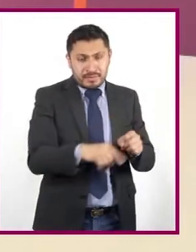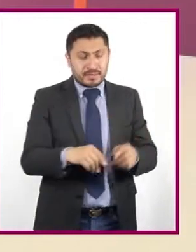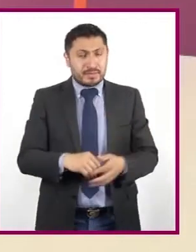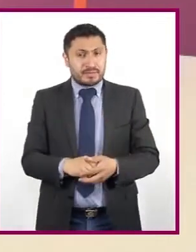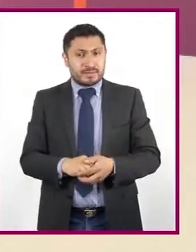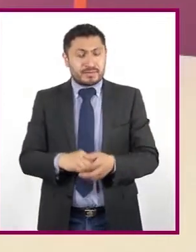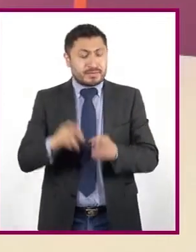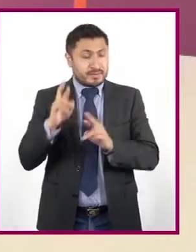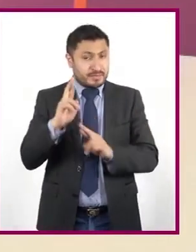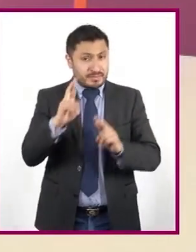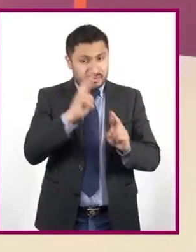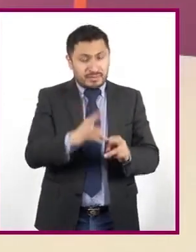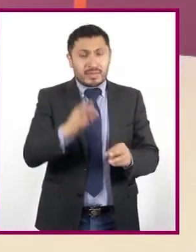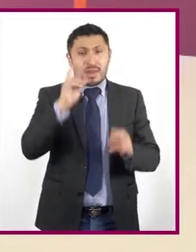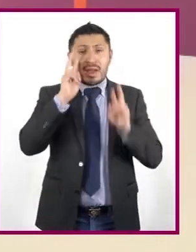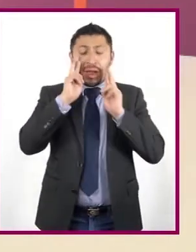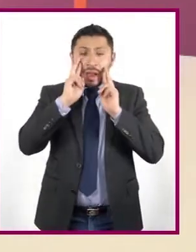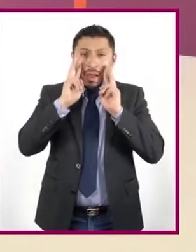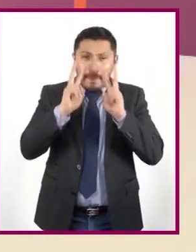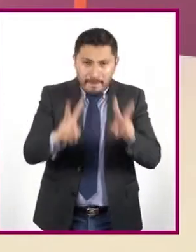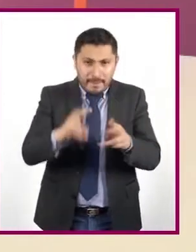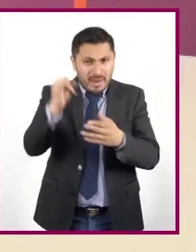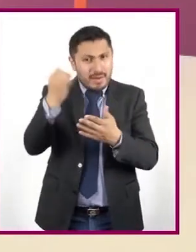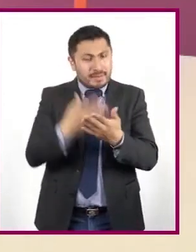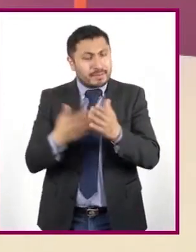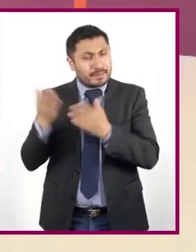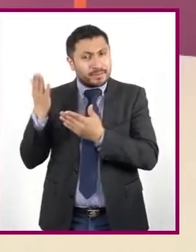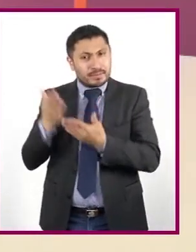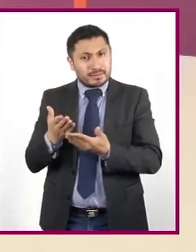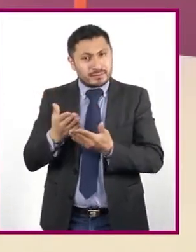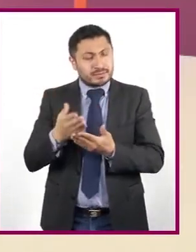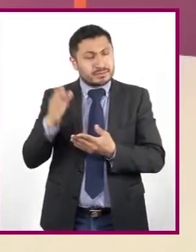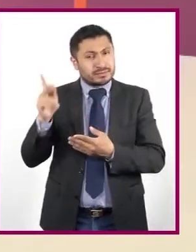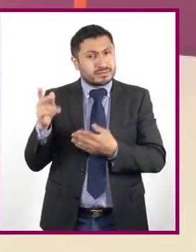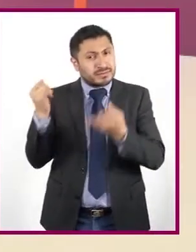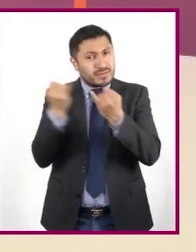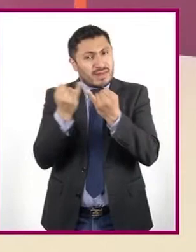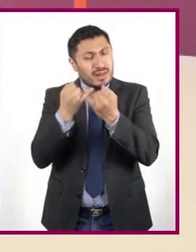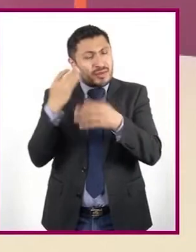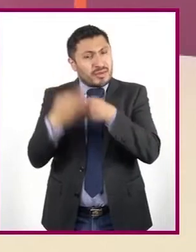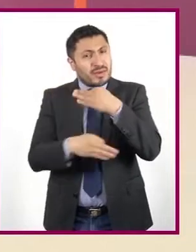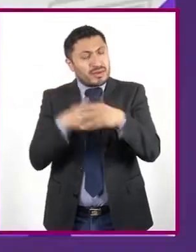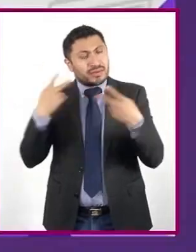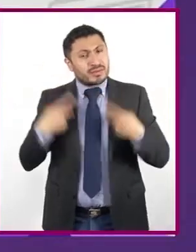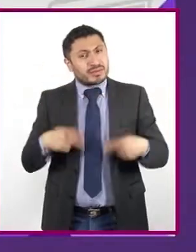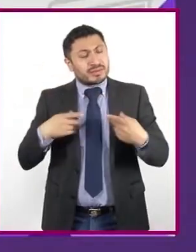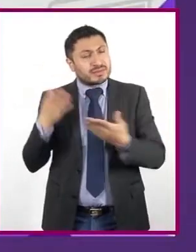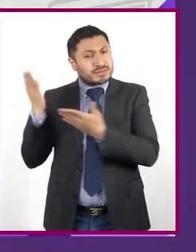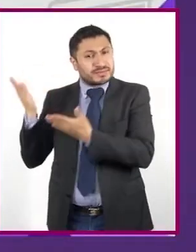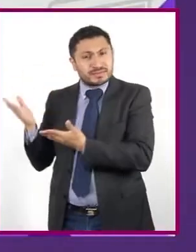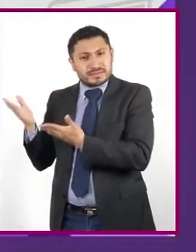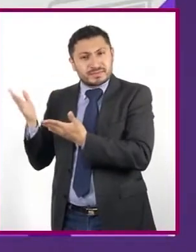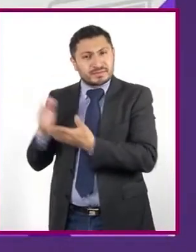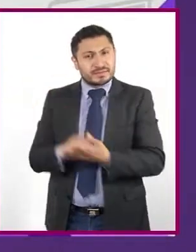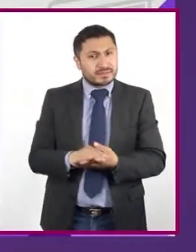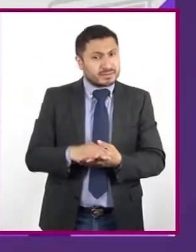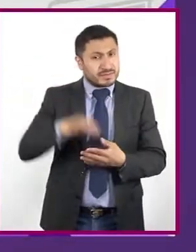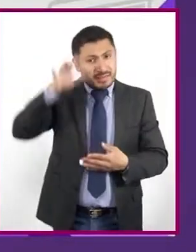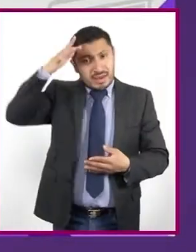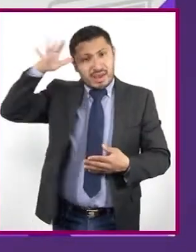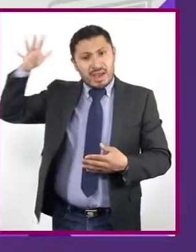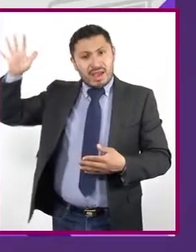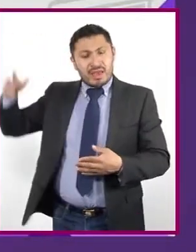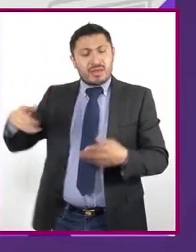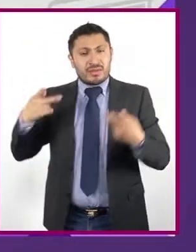Observa la siguiente imagen. ¿Son iguales las personas que aparecen en este mural? Hay adultos y un